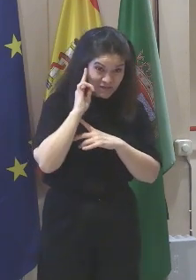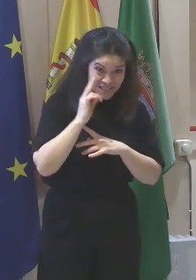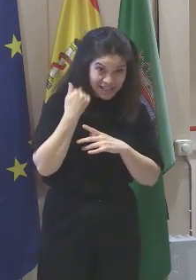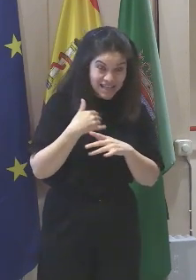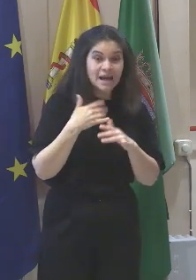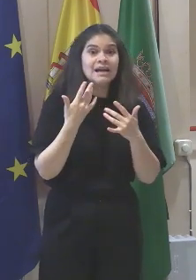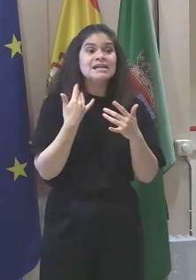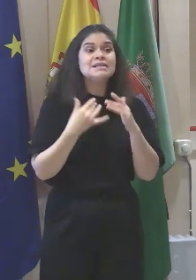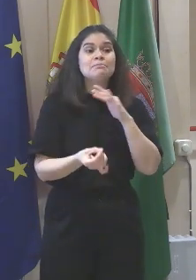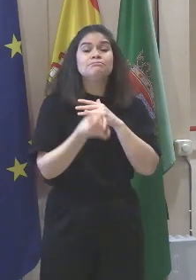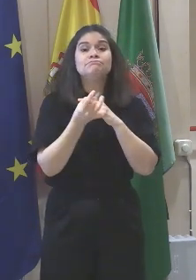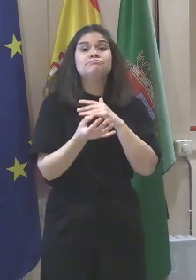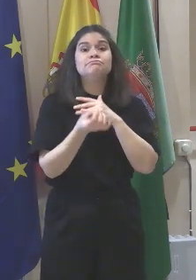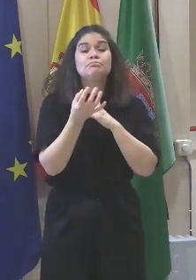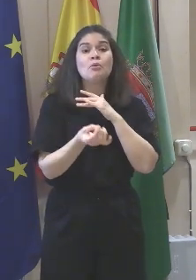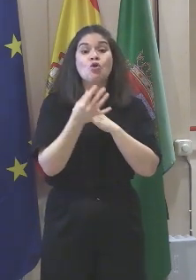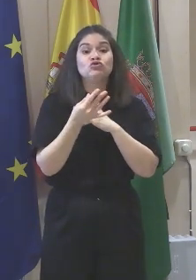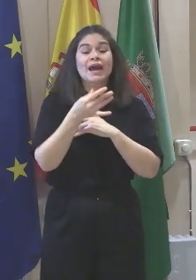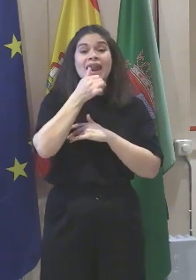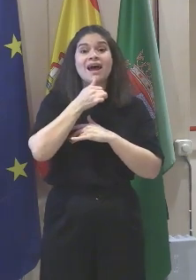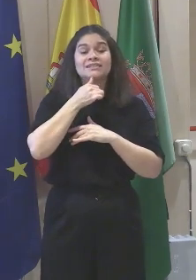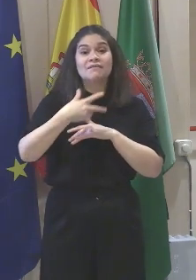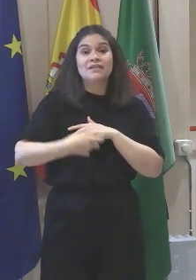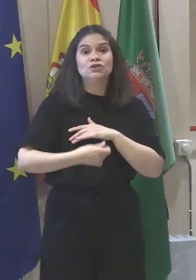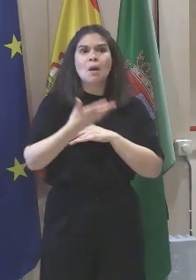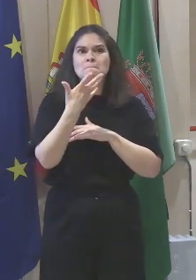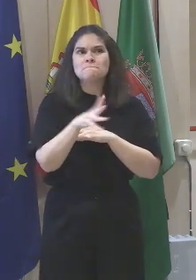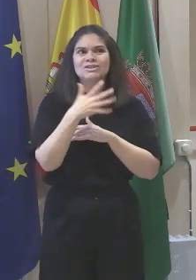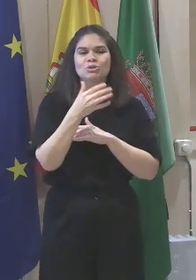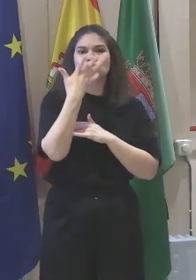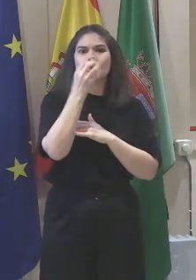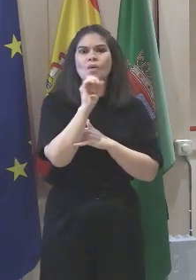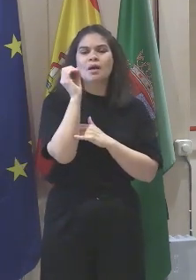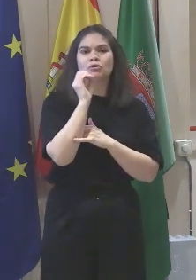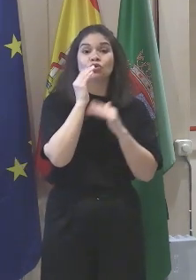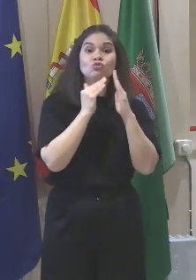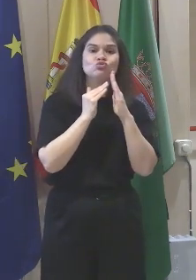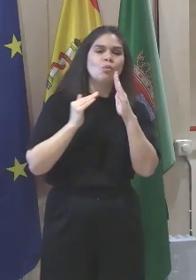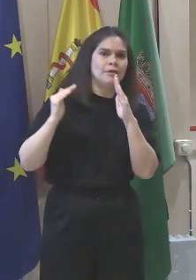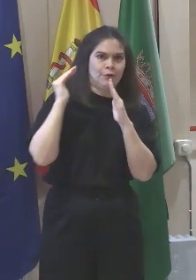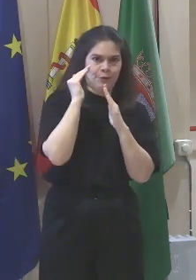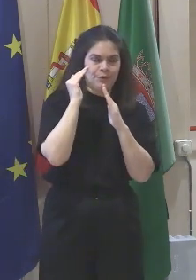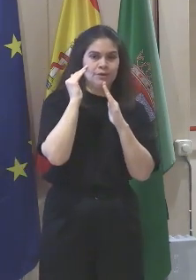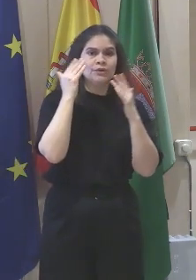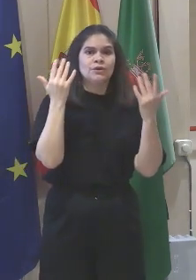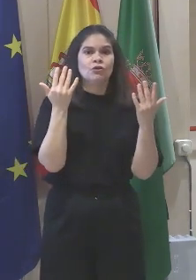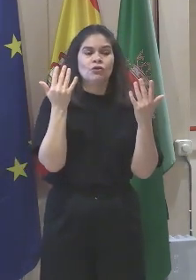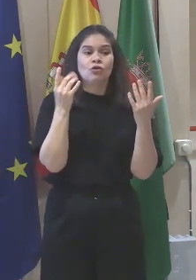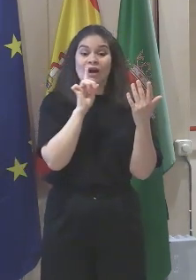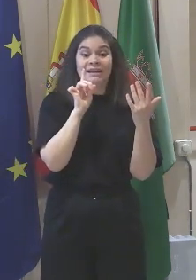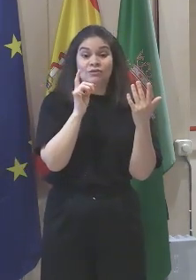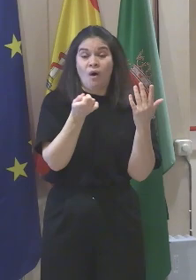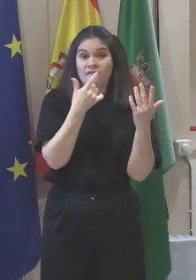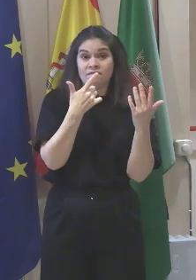a producir que la reserva de insulina sea aproximadamente un 50% superior respecto a no recibir